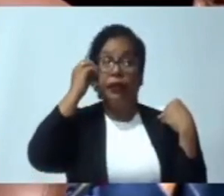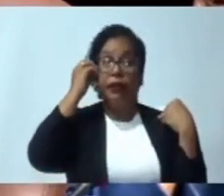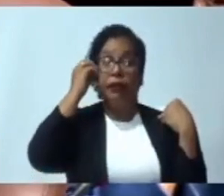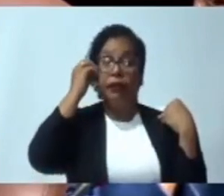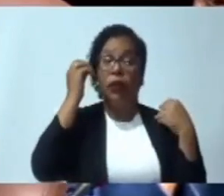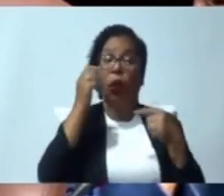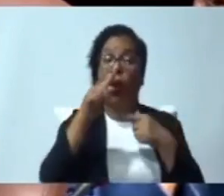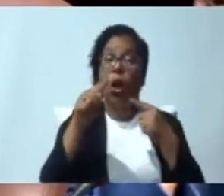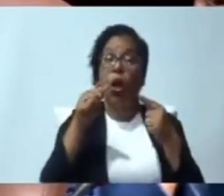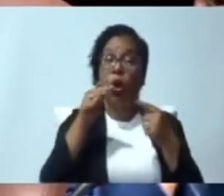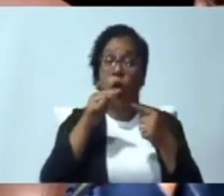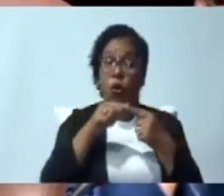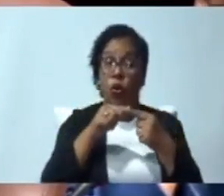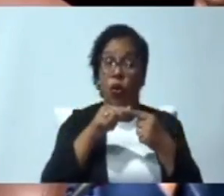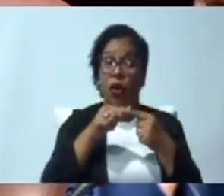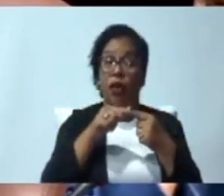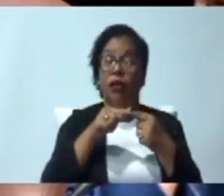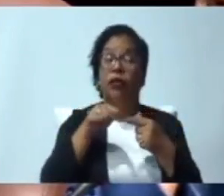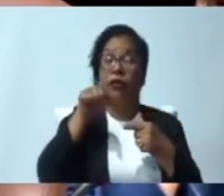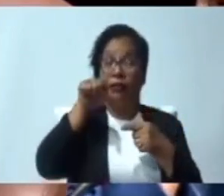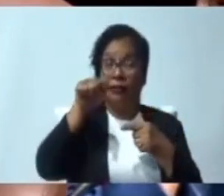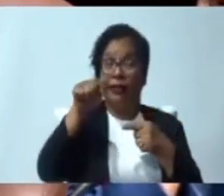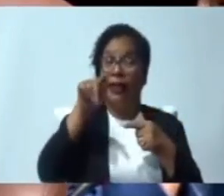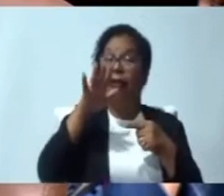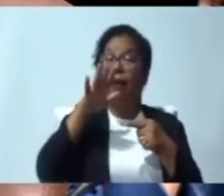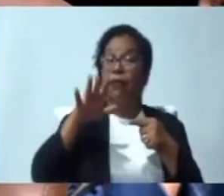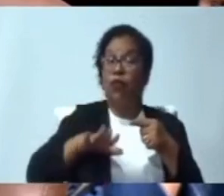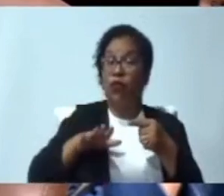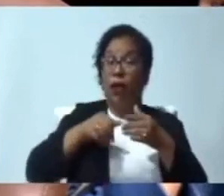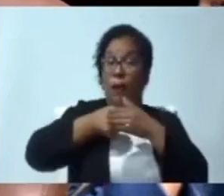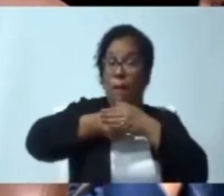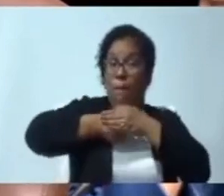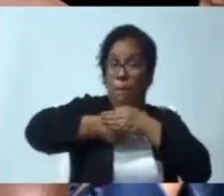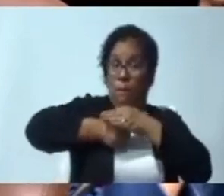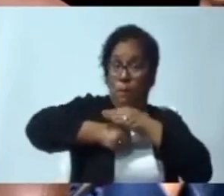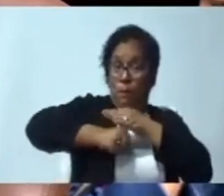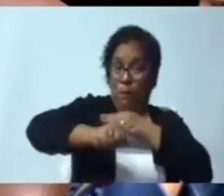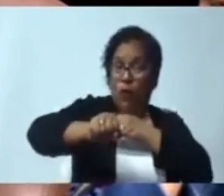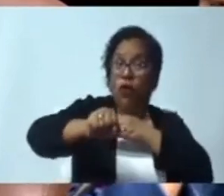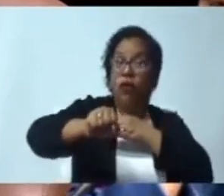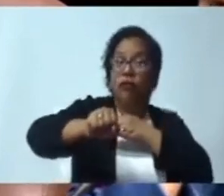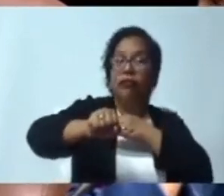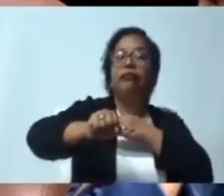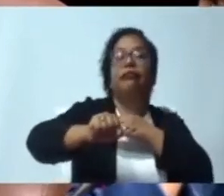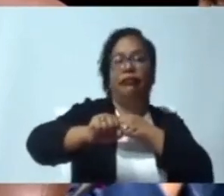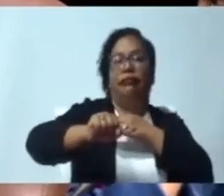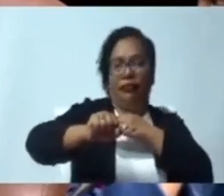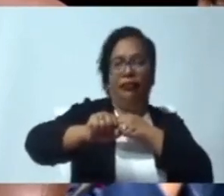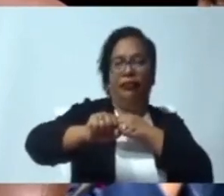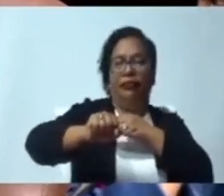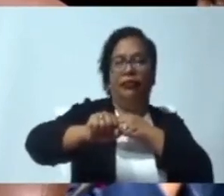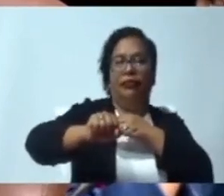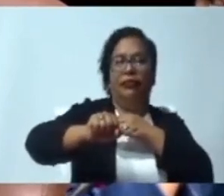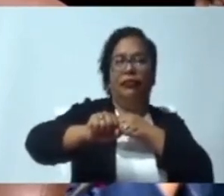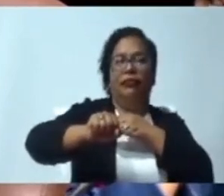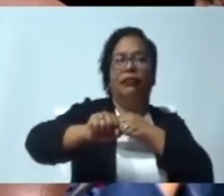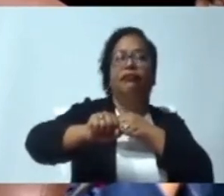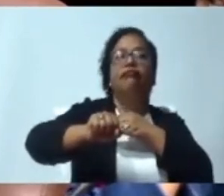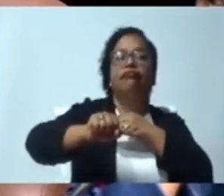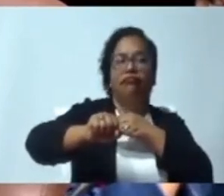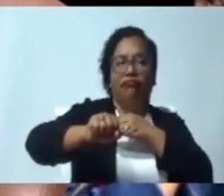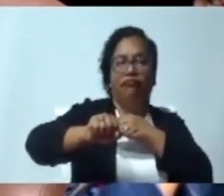cuando se presenta el alumbramiento de su compañera. De manera